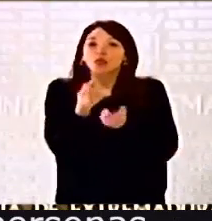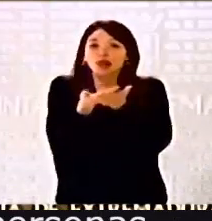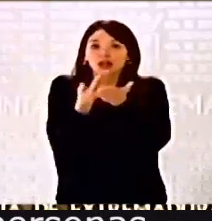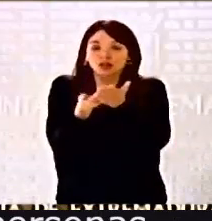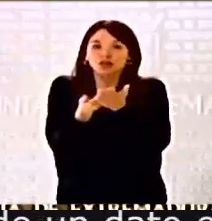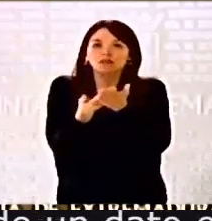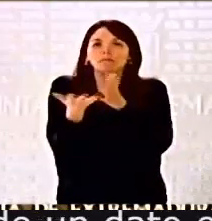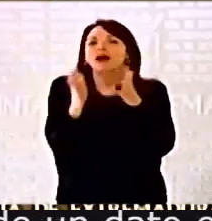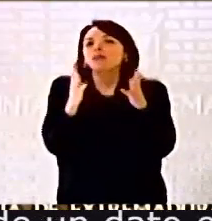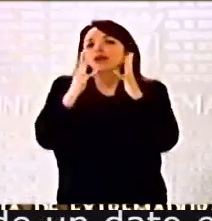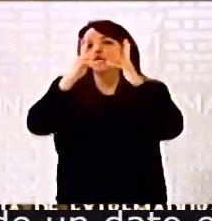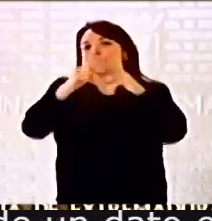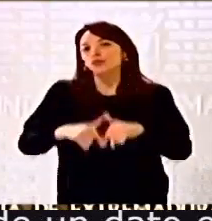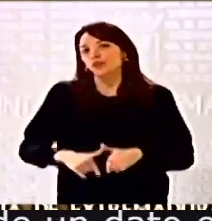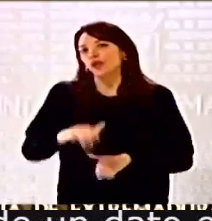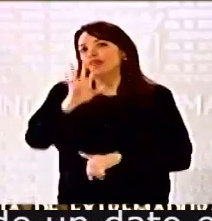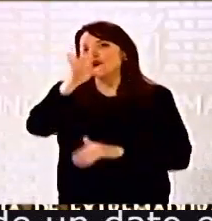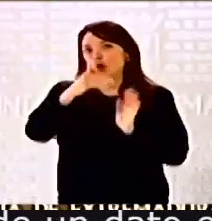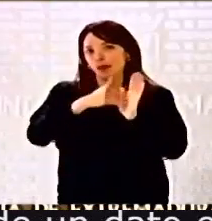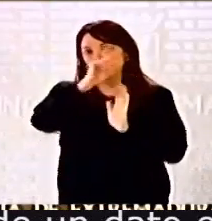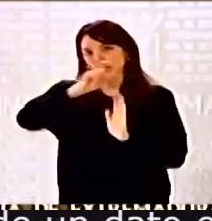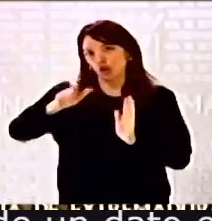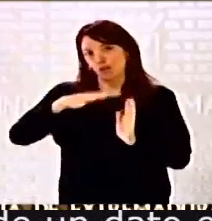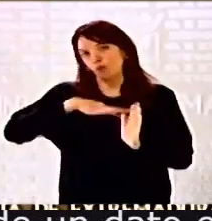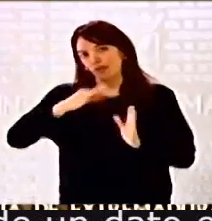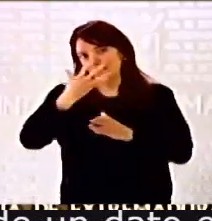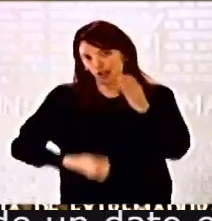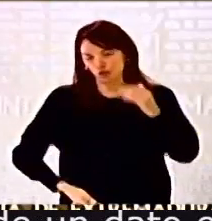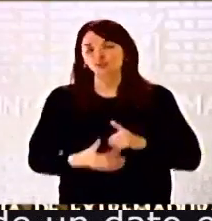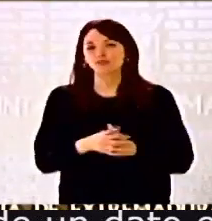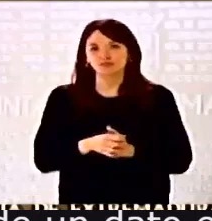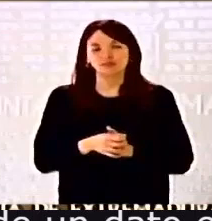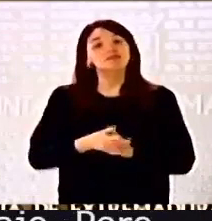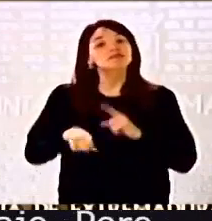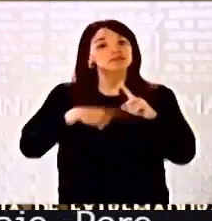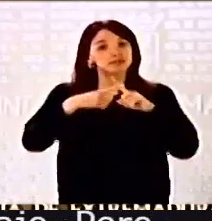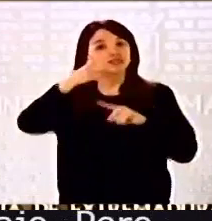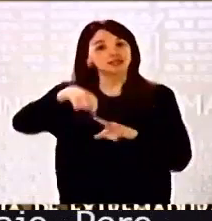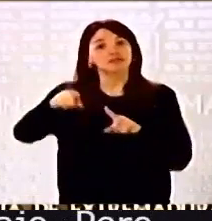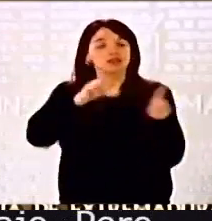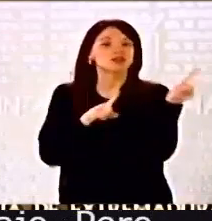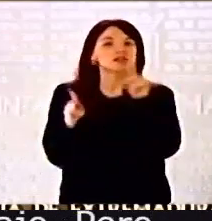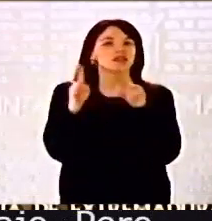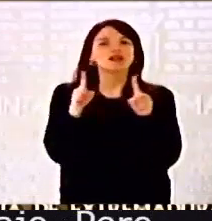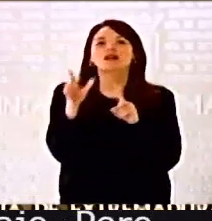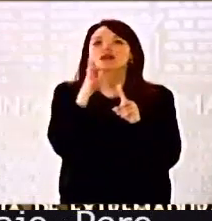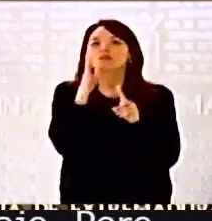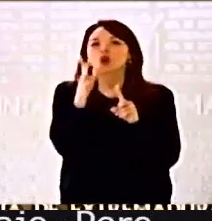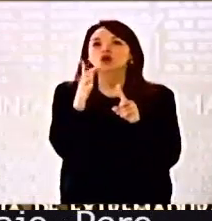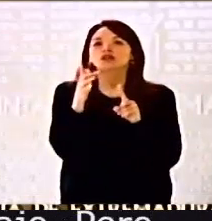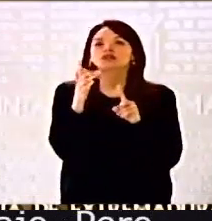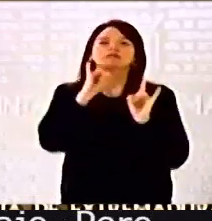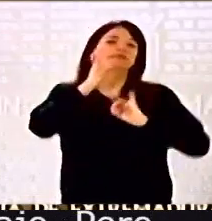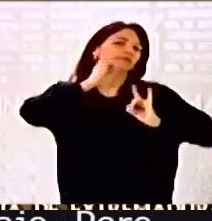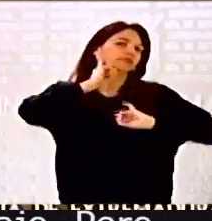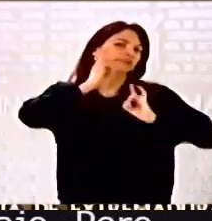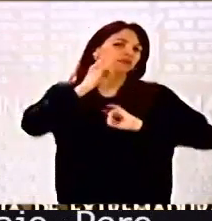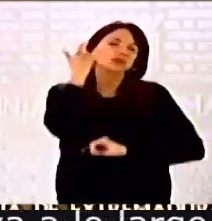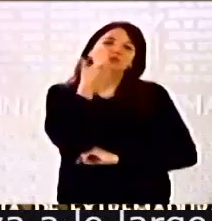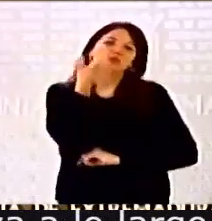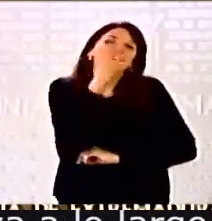arriba, 5.000 abajo. Pero además tiene un problema la encuesta que se realiza a lo largo del tiempo, de 3 meses. Durante 3 meses se